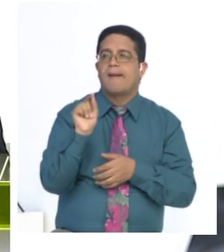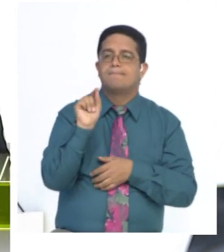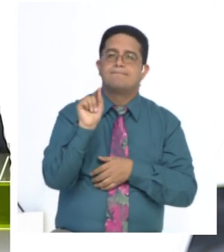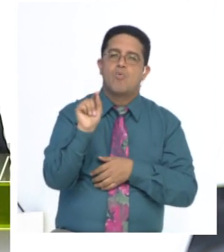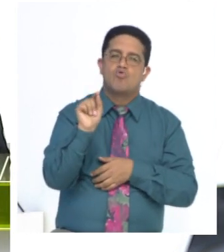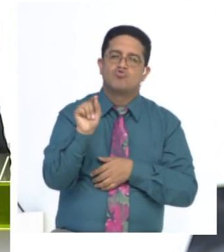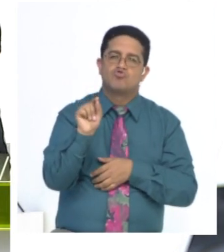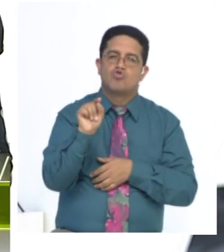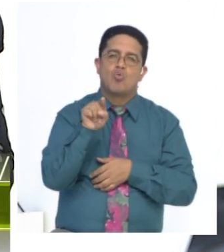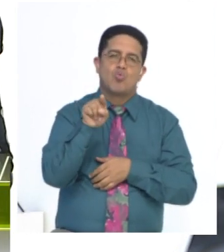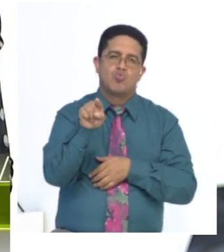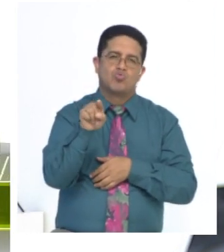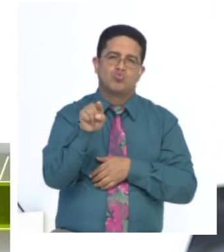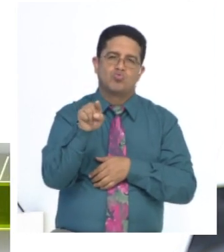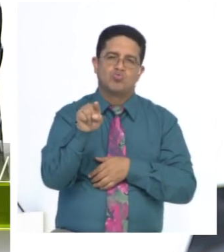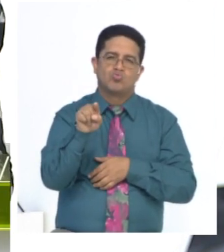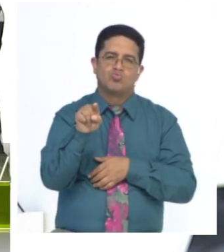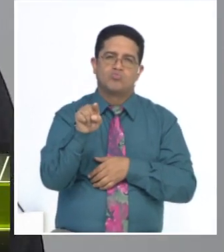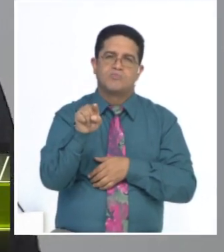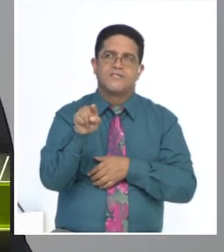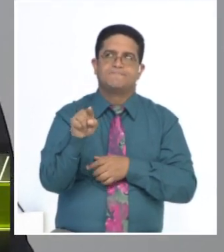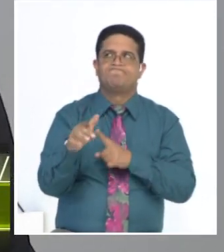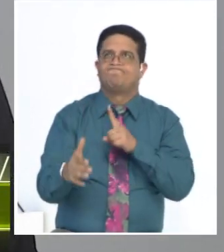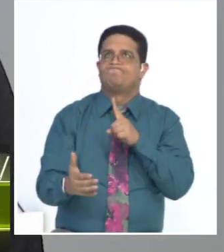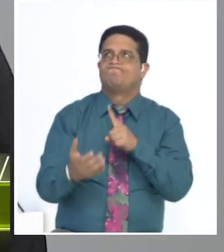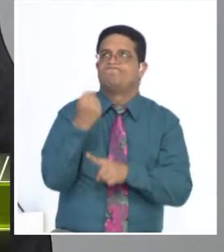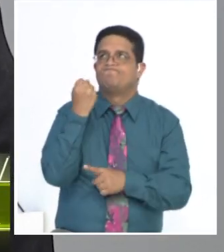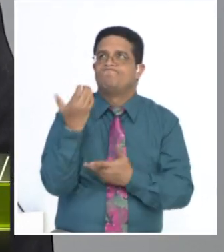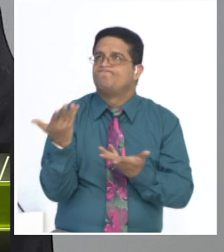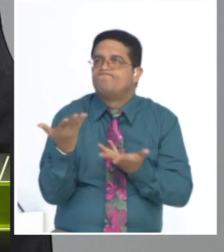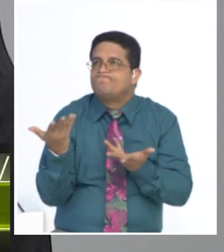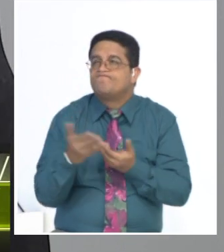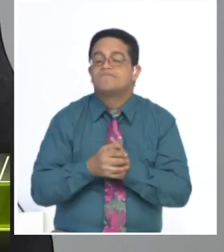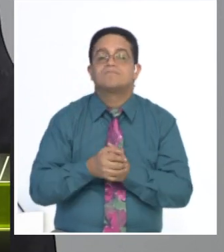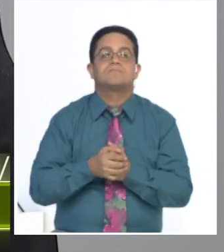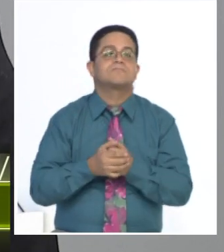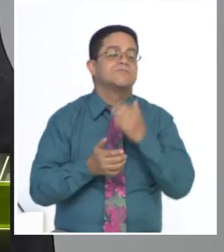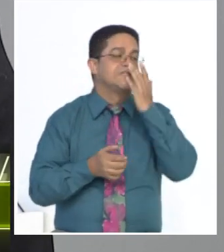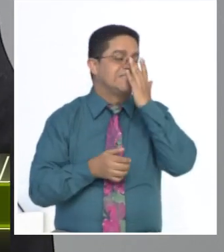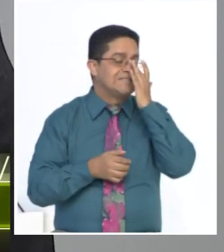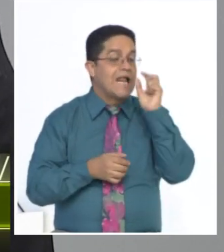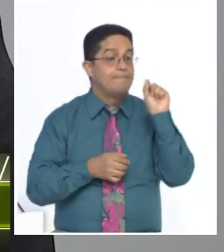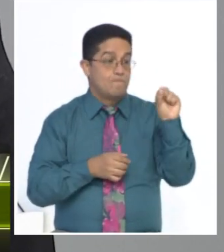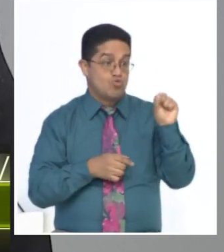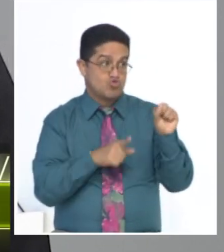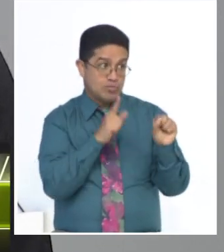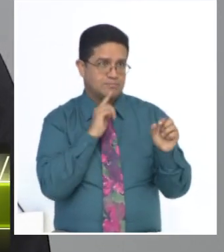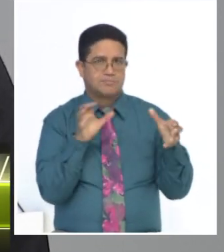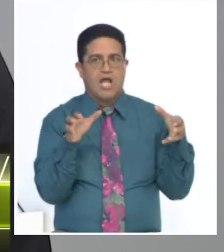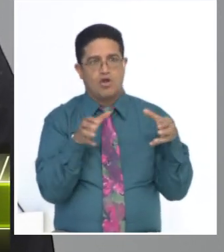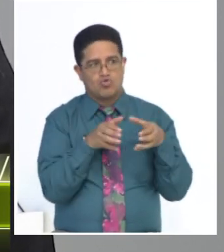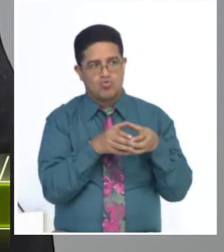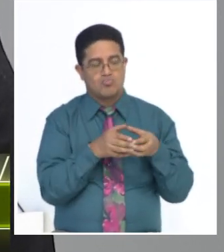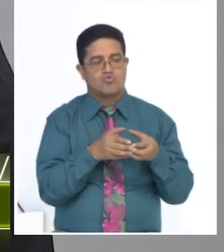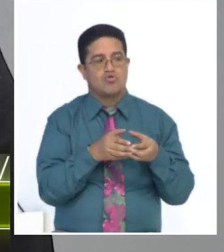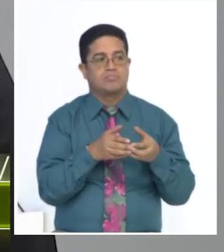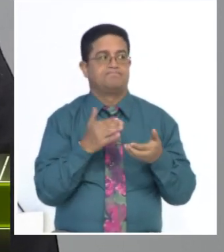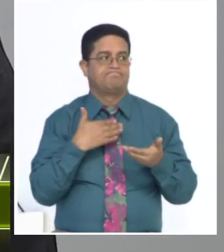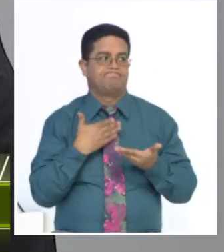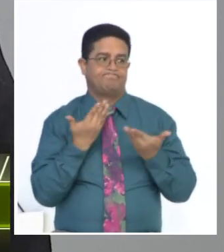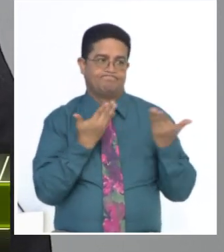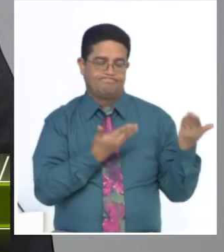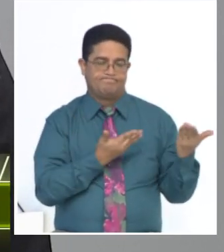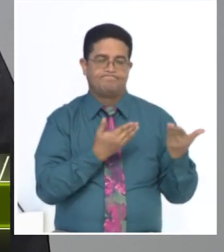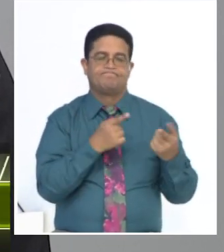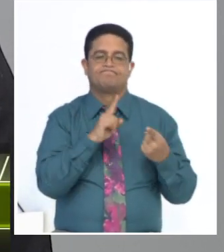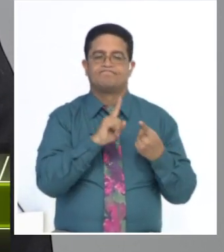éxito para esta intervención? El punto clave para esta intervención, aparte del equipo quirúrgico conformado por mi compañero Julio Muñoz, el